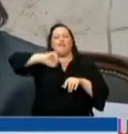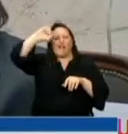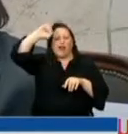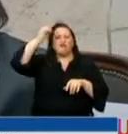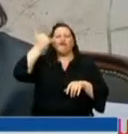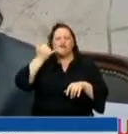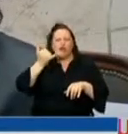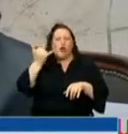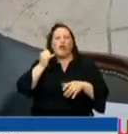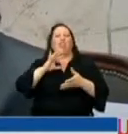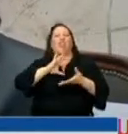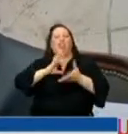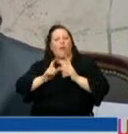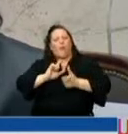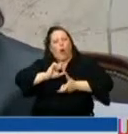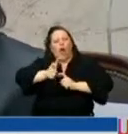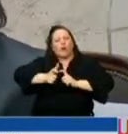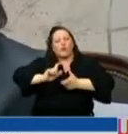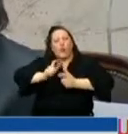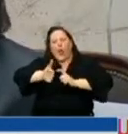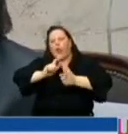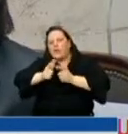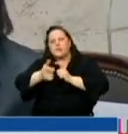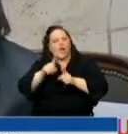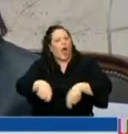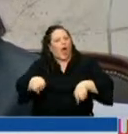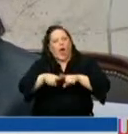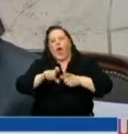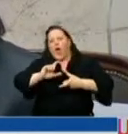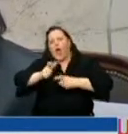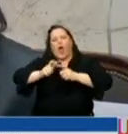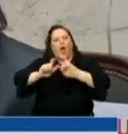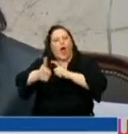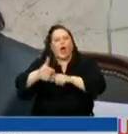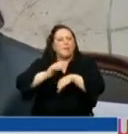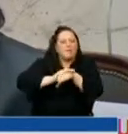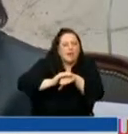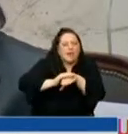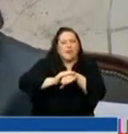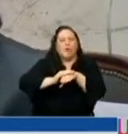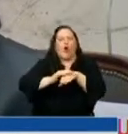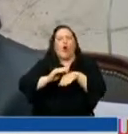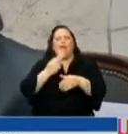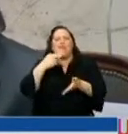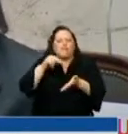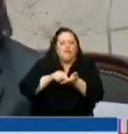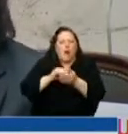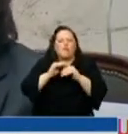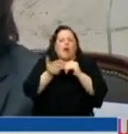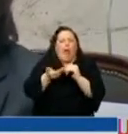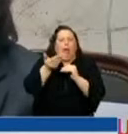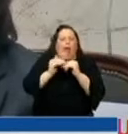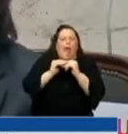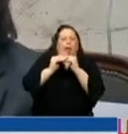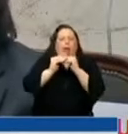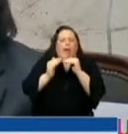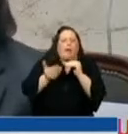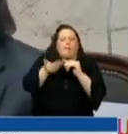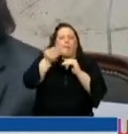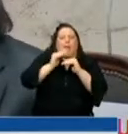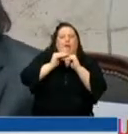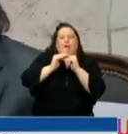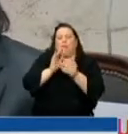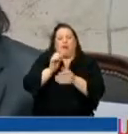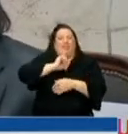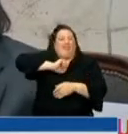políticos no le entran las balas y y y bueno y y suceden y se desarrollan y tienen un ciclo eh No